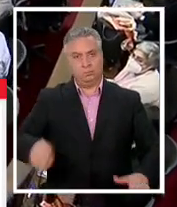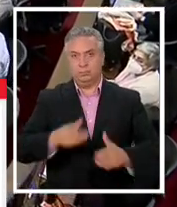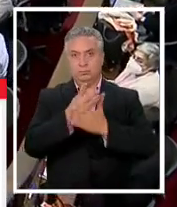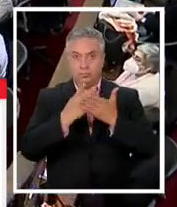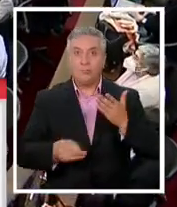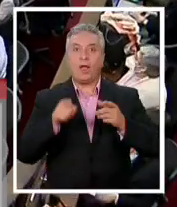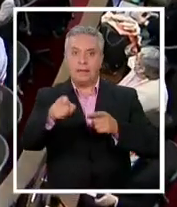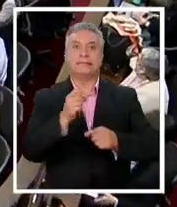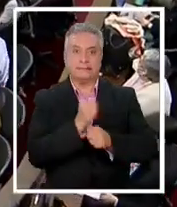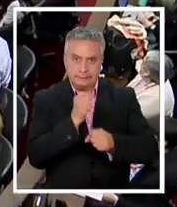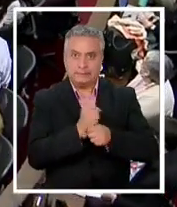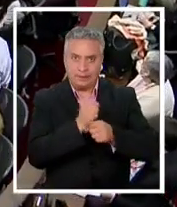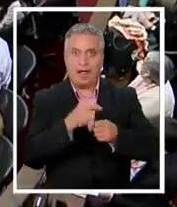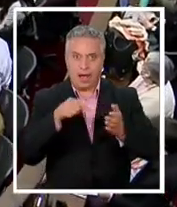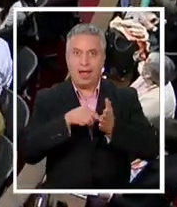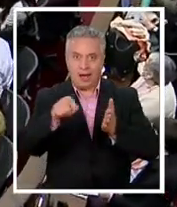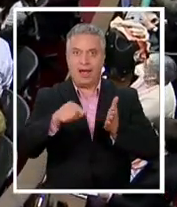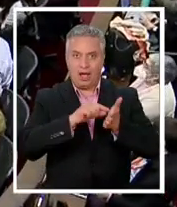de la convención.